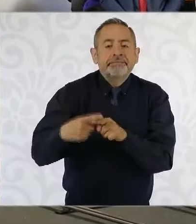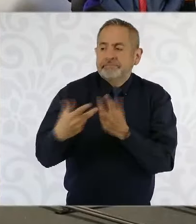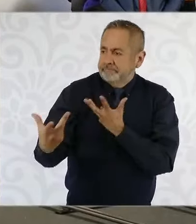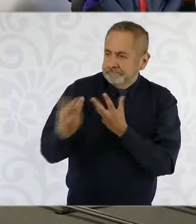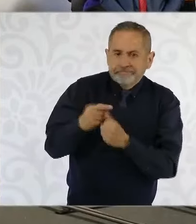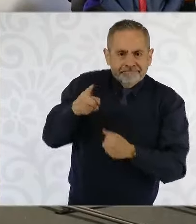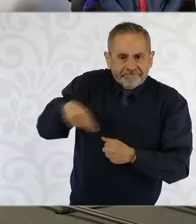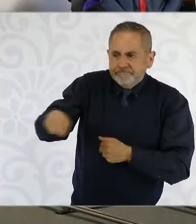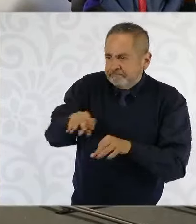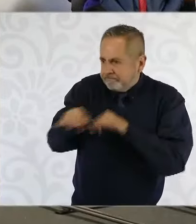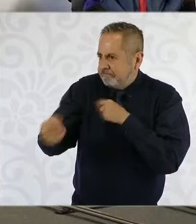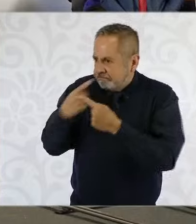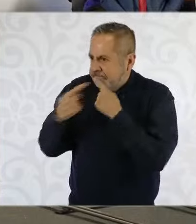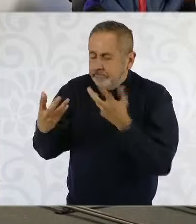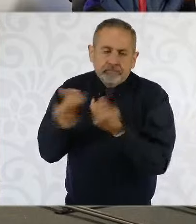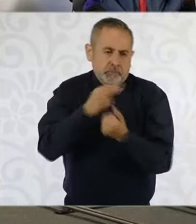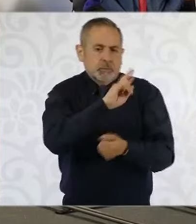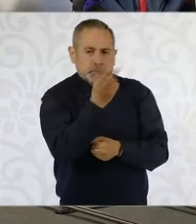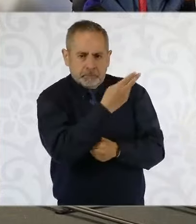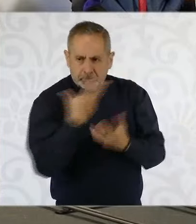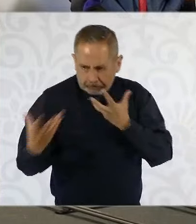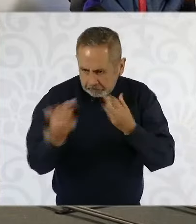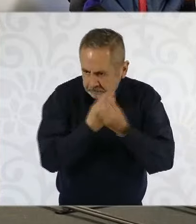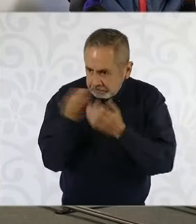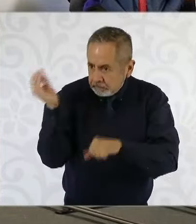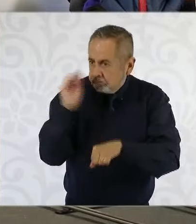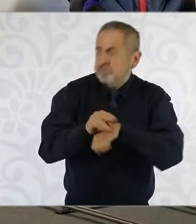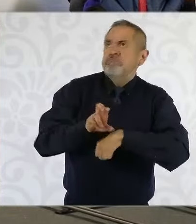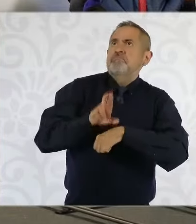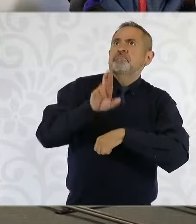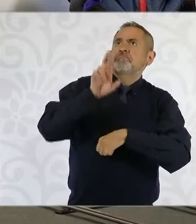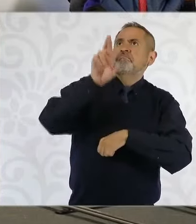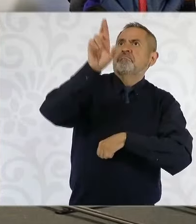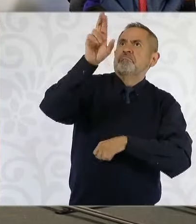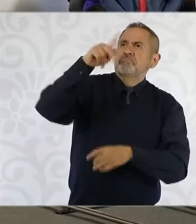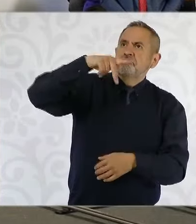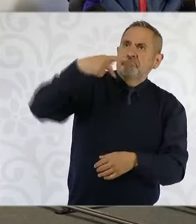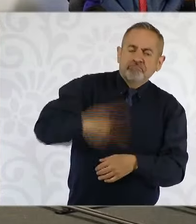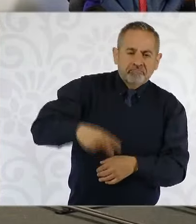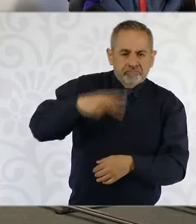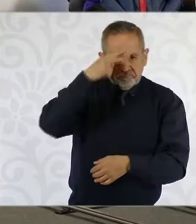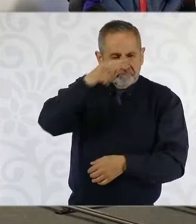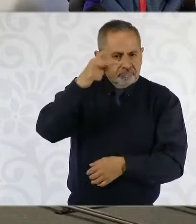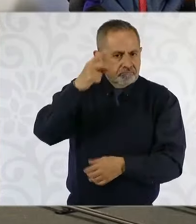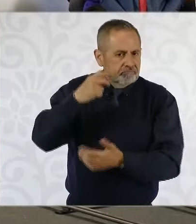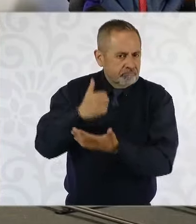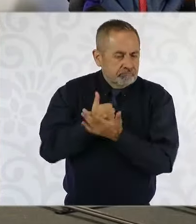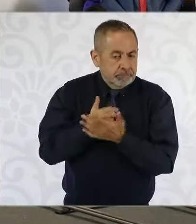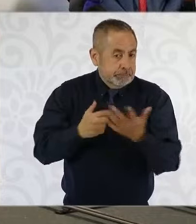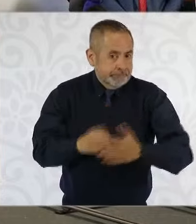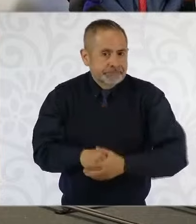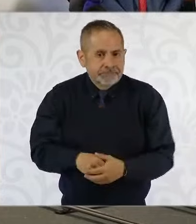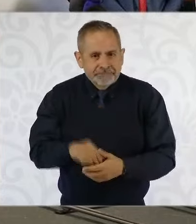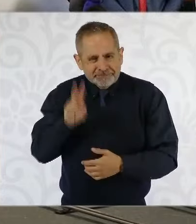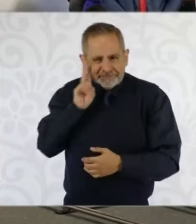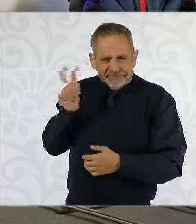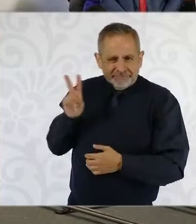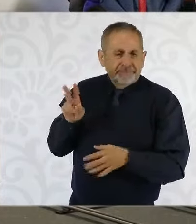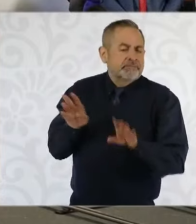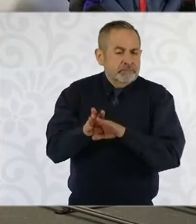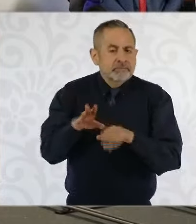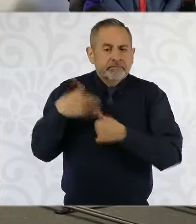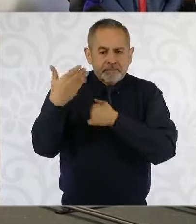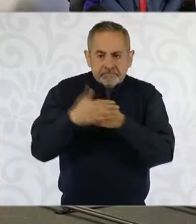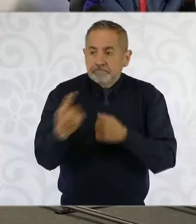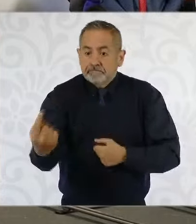iniciativa privada y desde luego con la academia. Y si le damos a la última, ya nada más se ven pues qué acciones